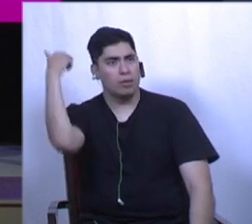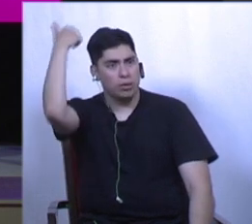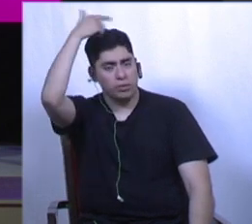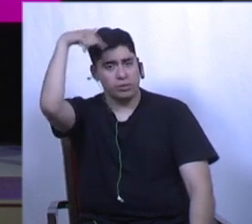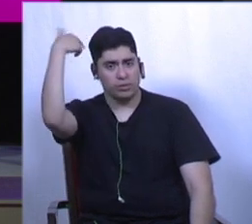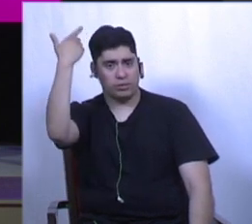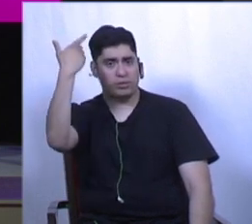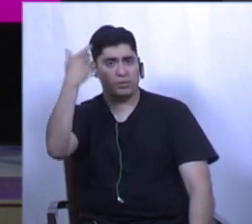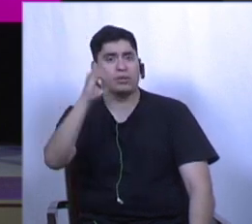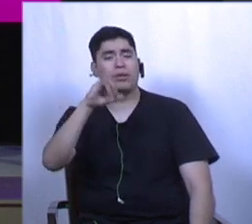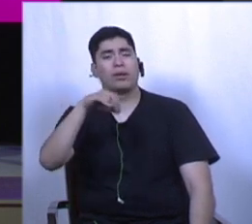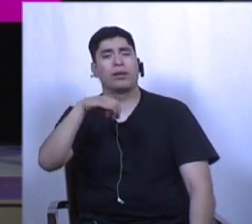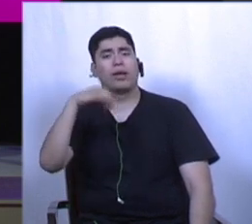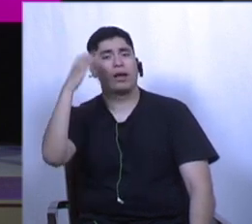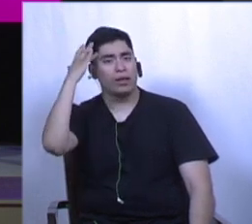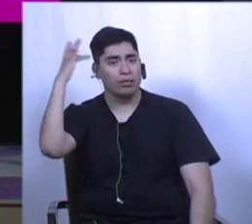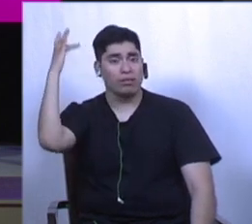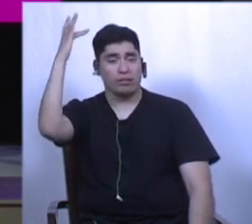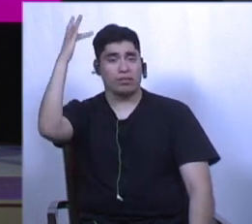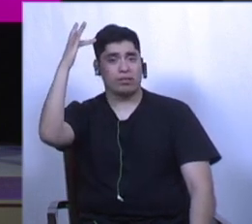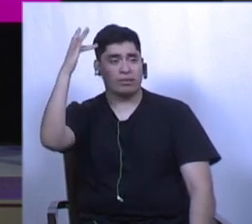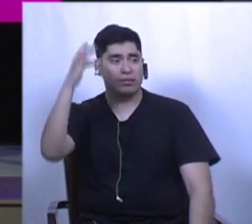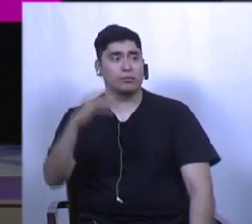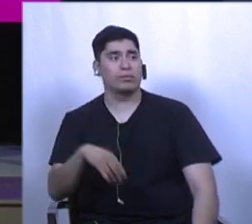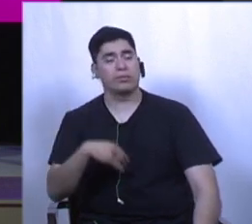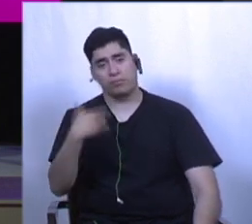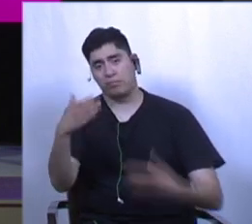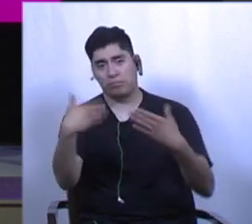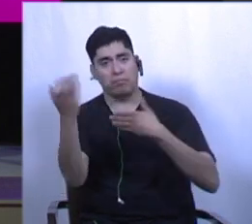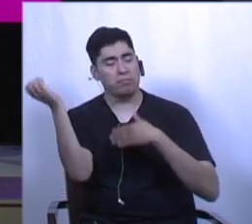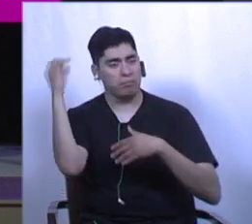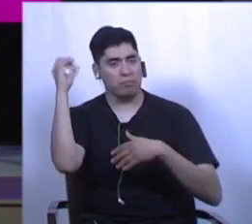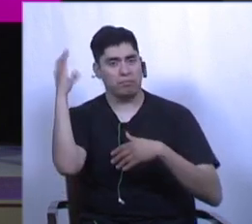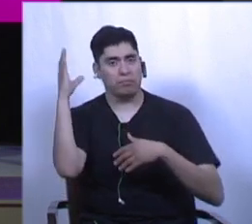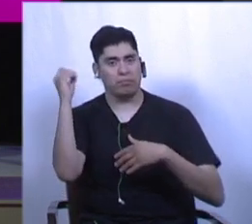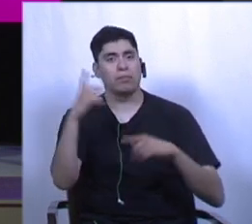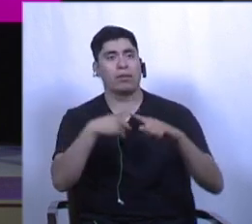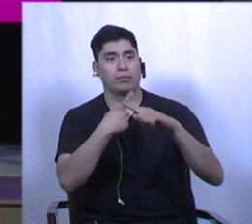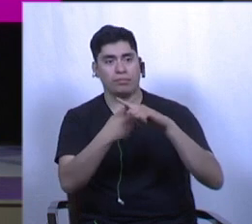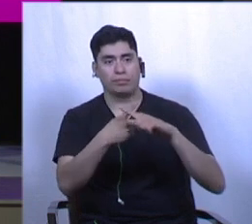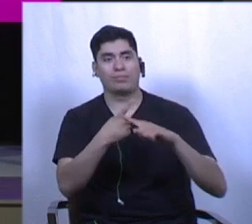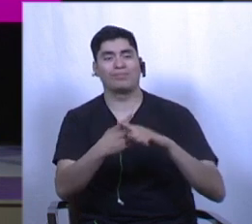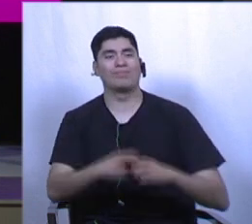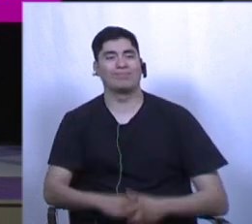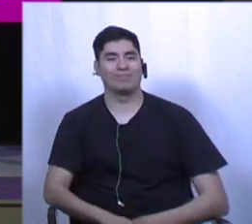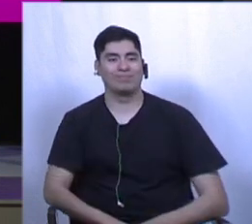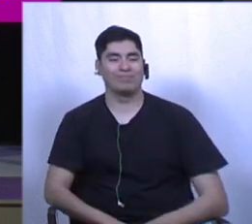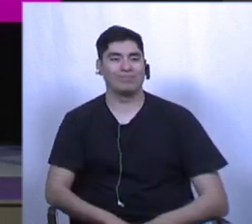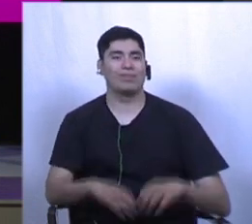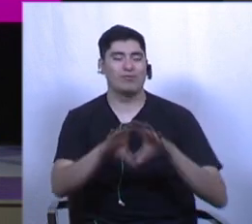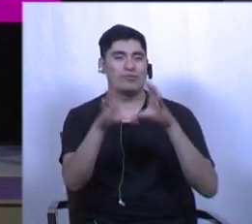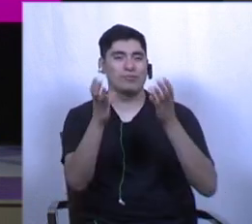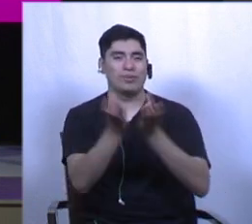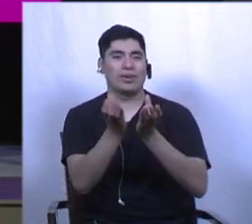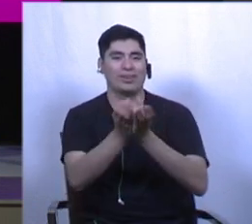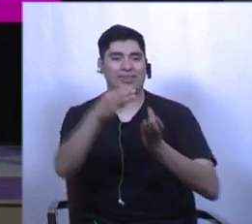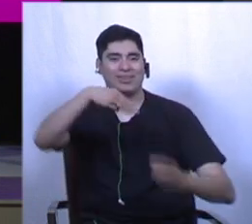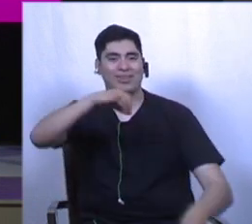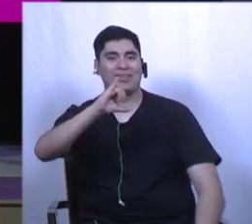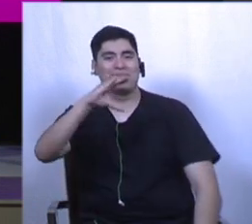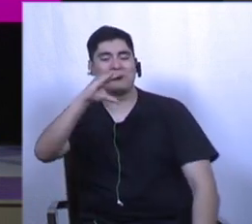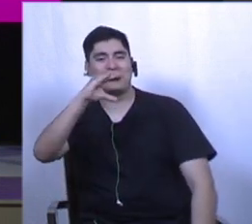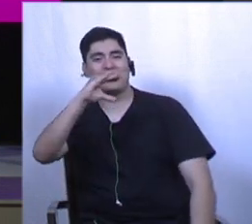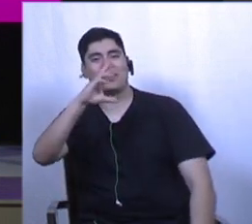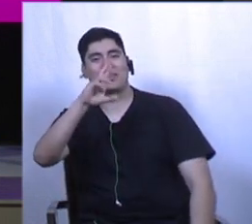ya que van a saber más en unos minutos. El planeta en el que vivimos es en realidad un planeta microbial, ya que